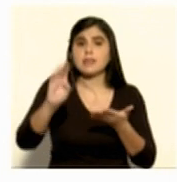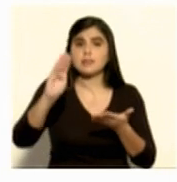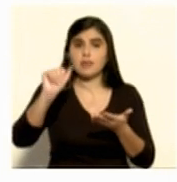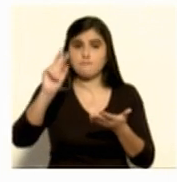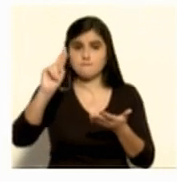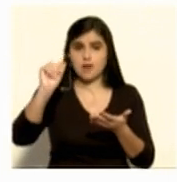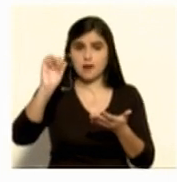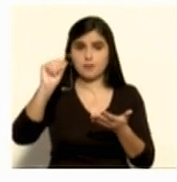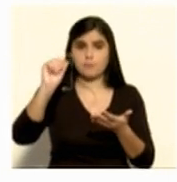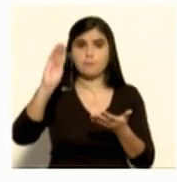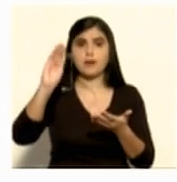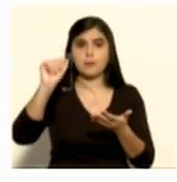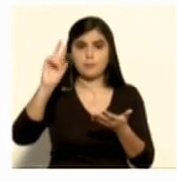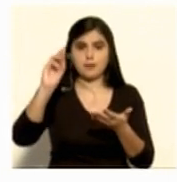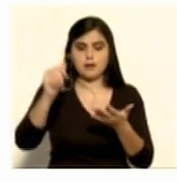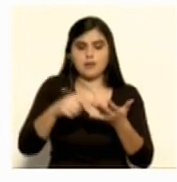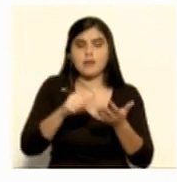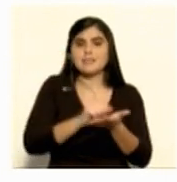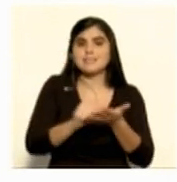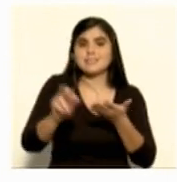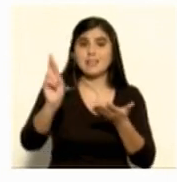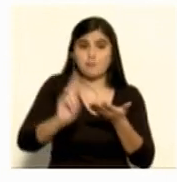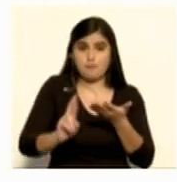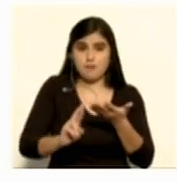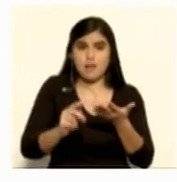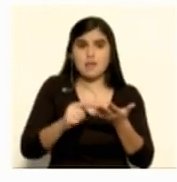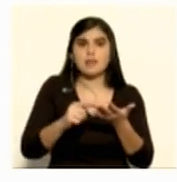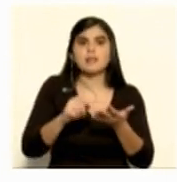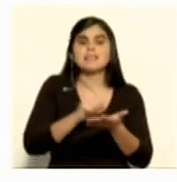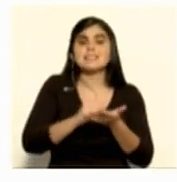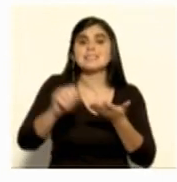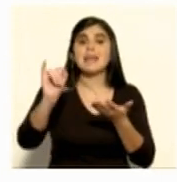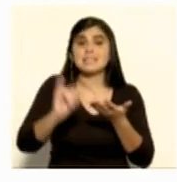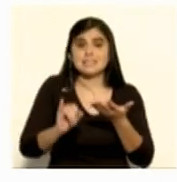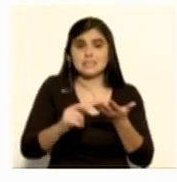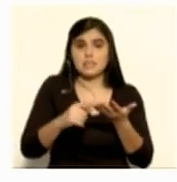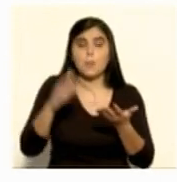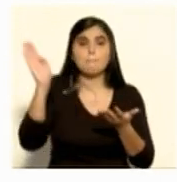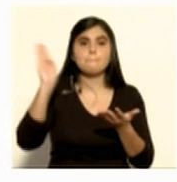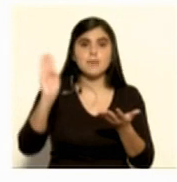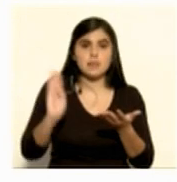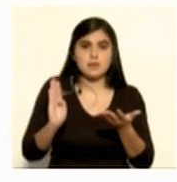San Rafael, San Isidro, Belén,